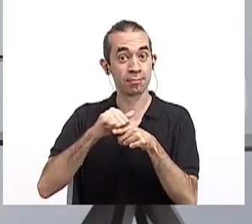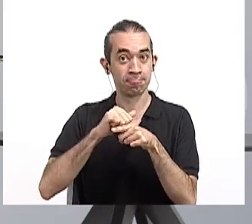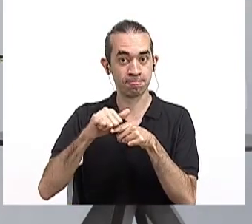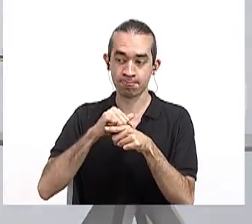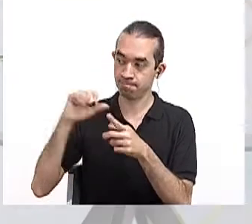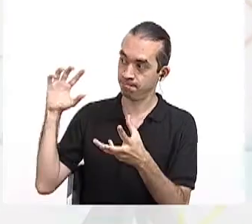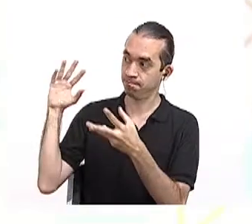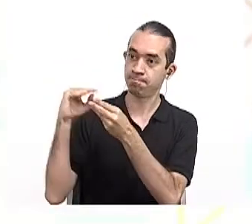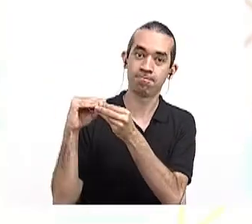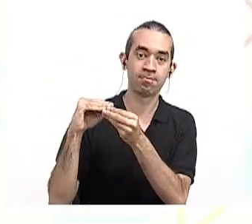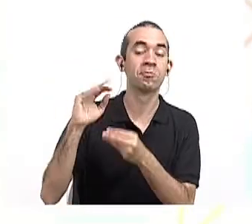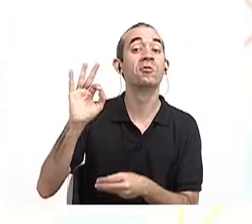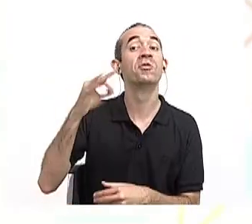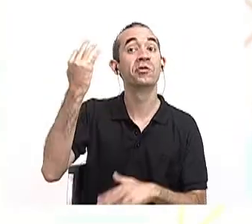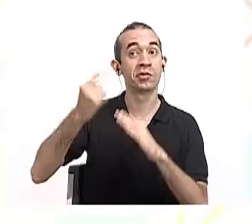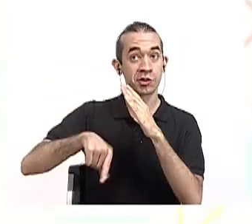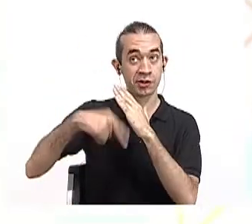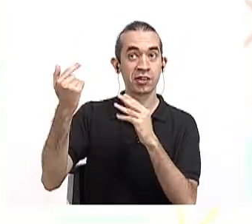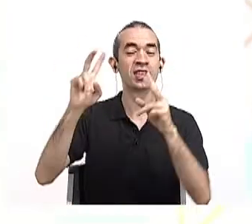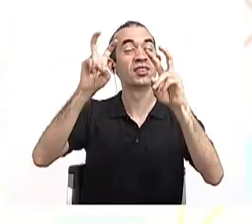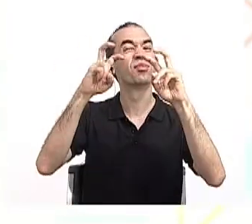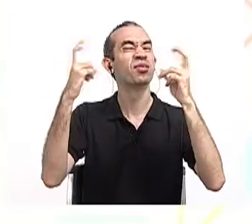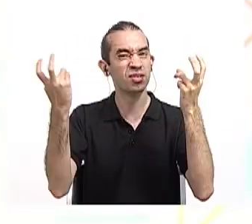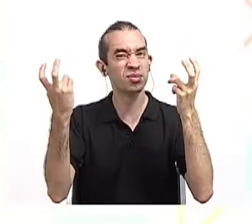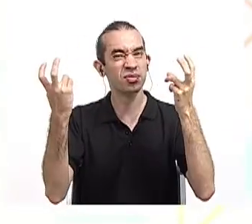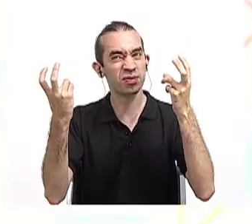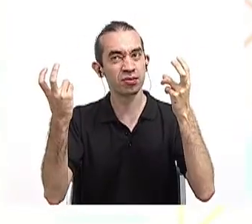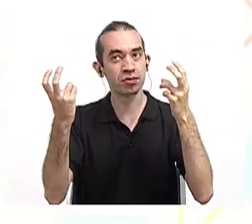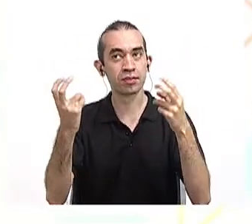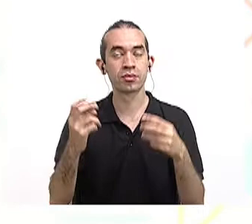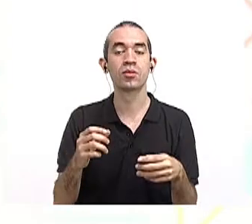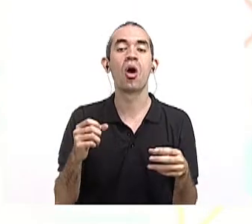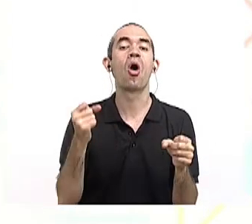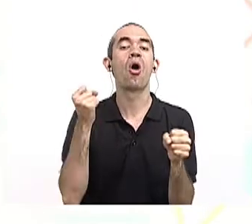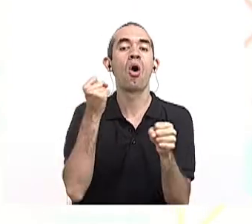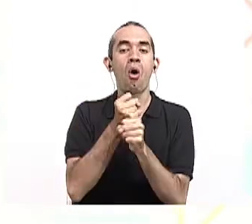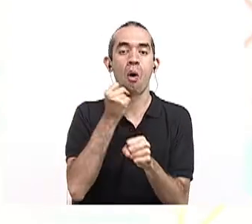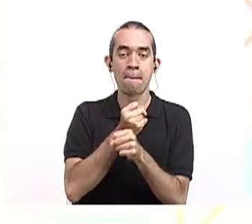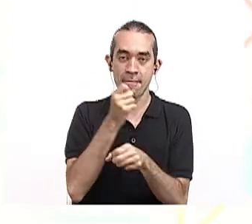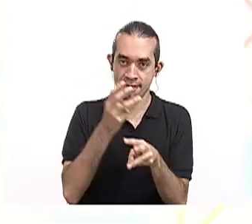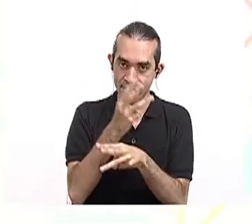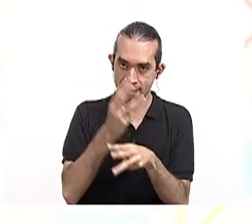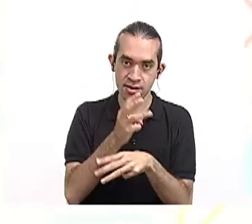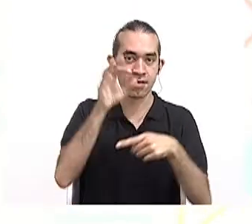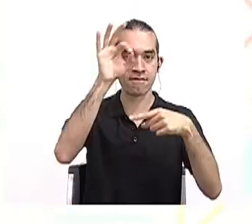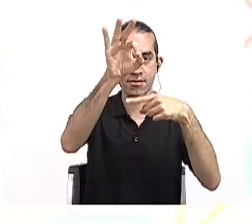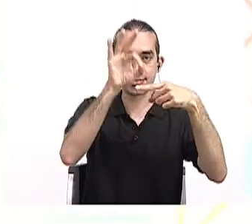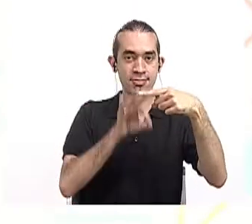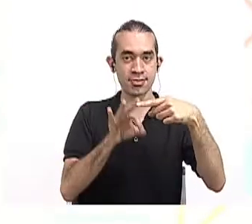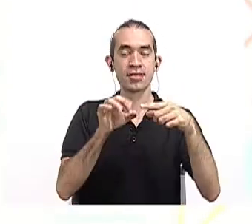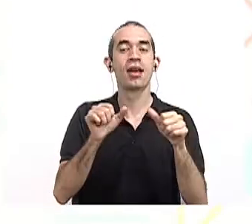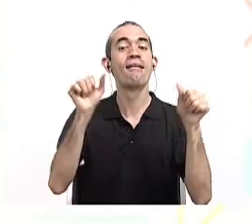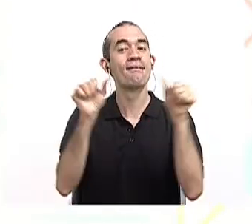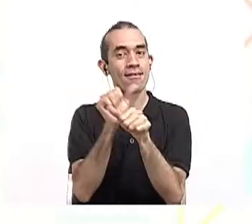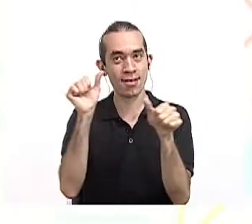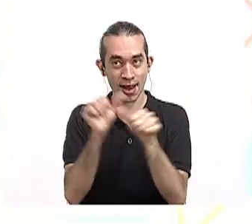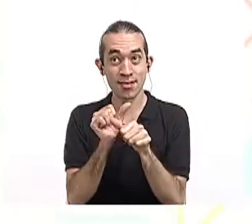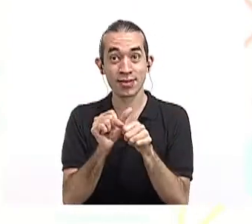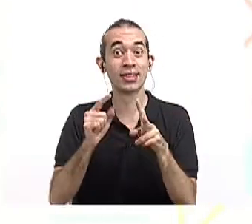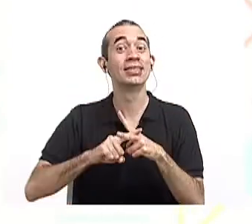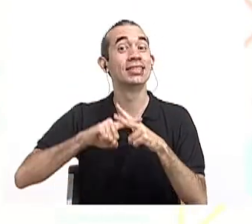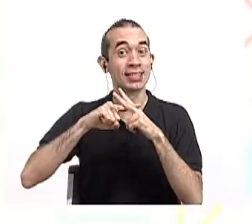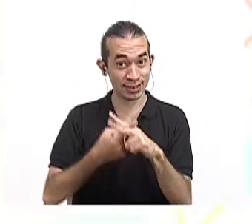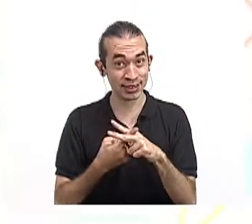para noveno año del tema de operaciones con fracciones algebraicas.